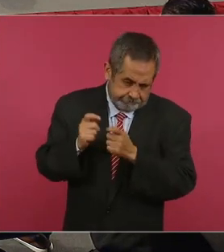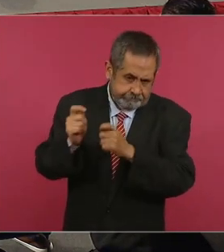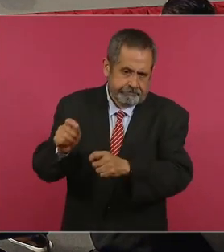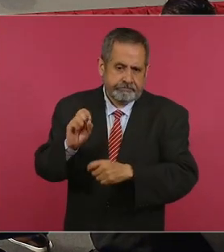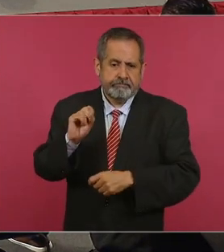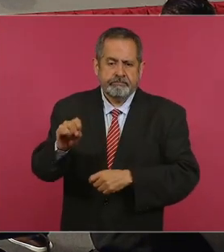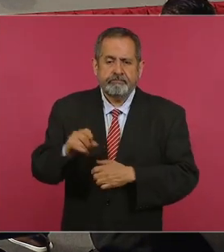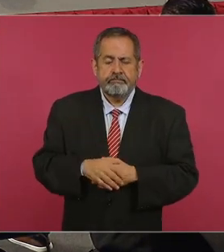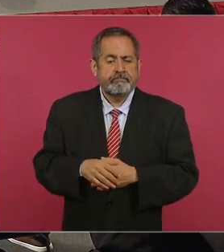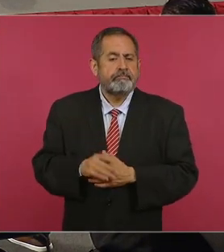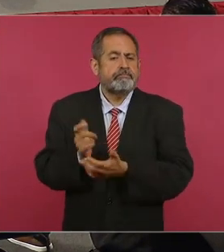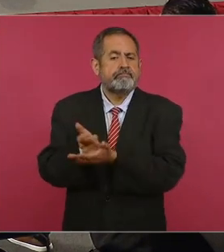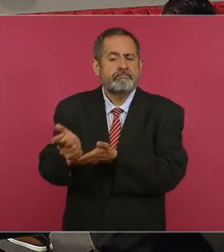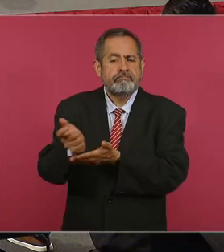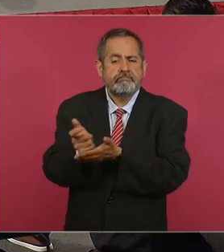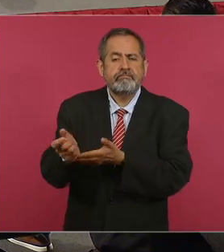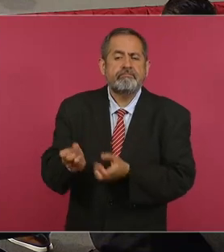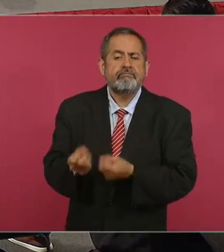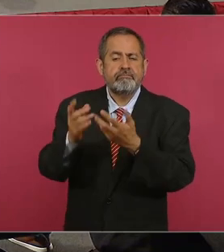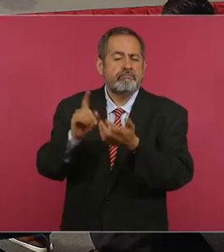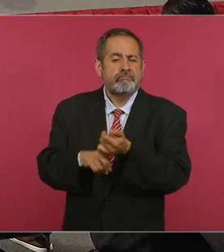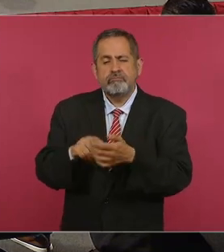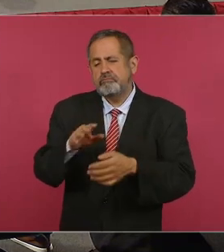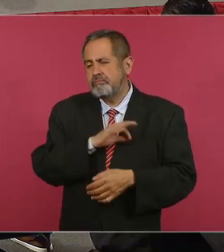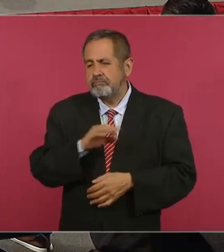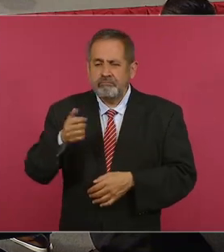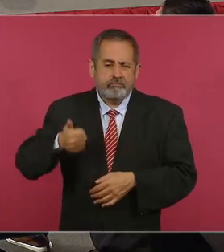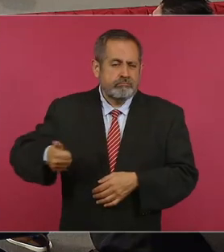Ellos están recibiendo como